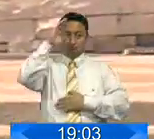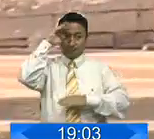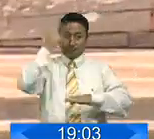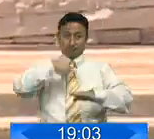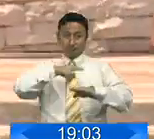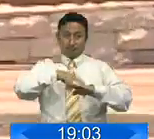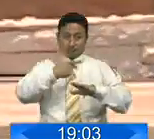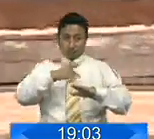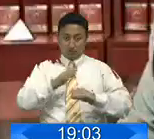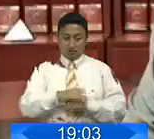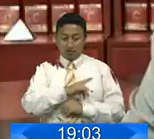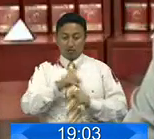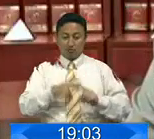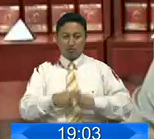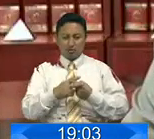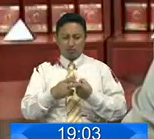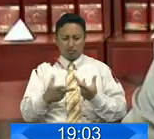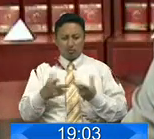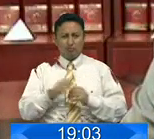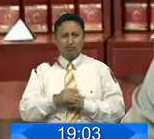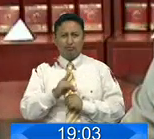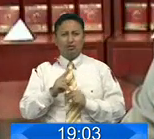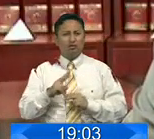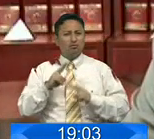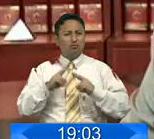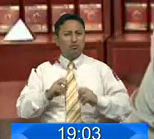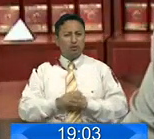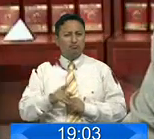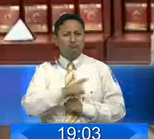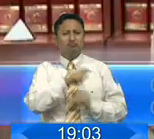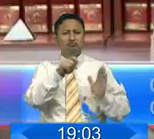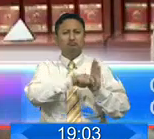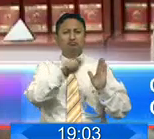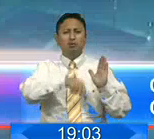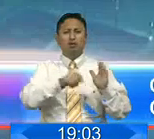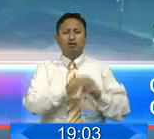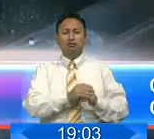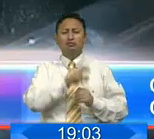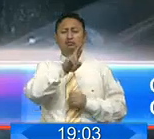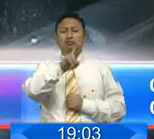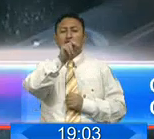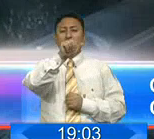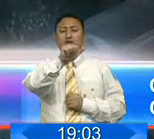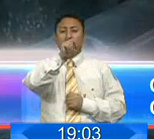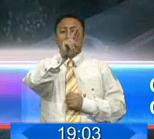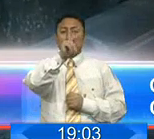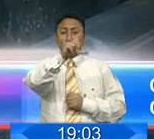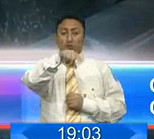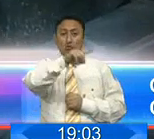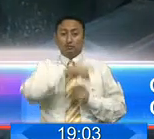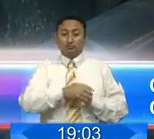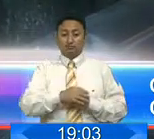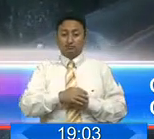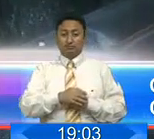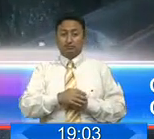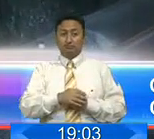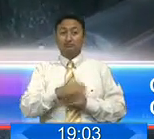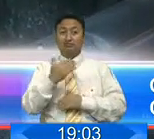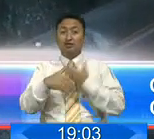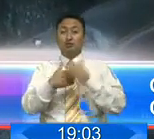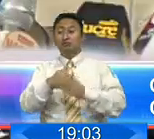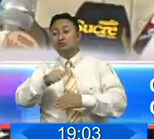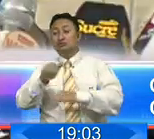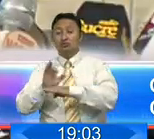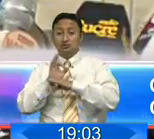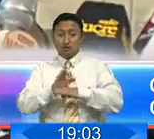estos elementos armó el rompecabezas de lo que pasó con el abogado Raúl Llerena la mañana de ese lunes y después de algunas versiones